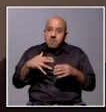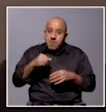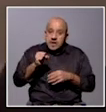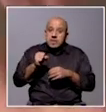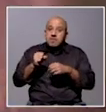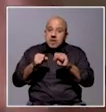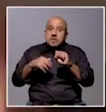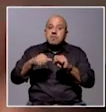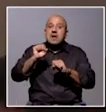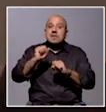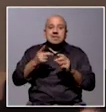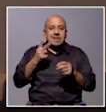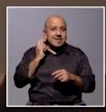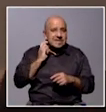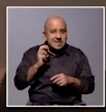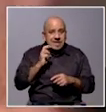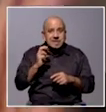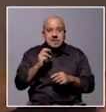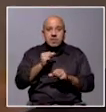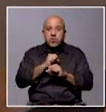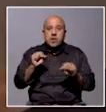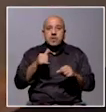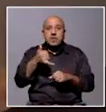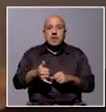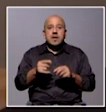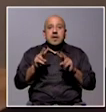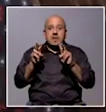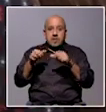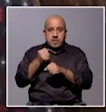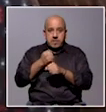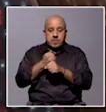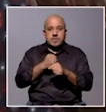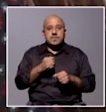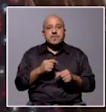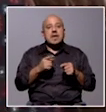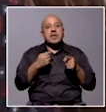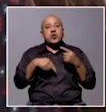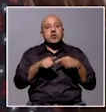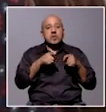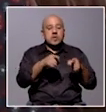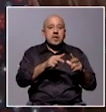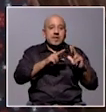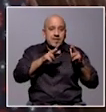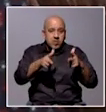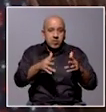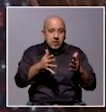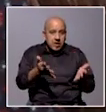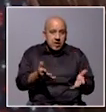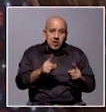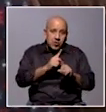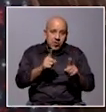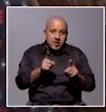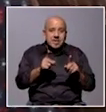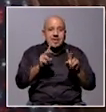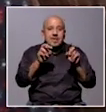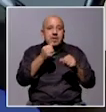el nivel de estrés que vos puedas tener en relación a la piel ahora en este sentido franco aclara que no se trata de trasladar